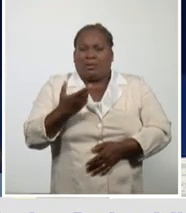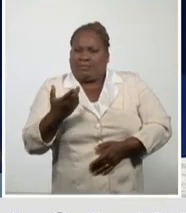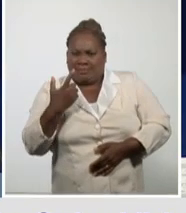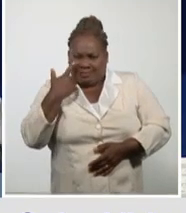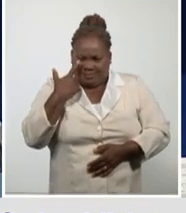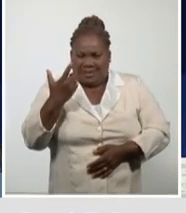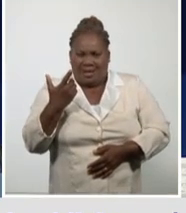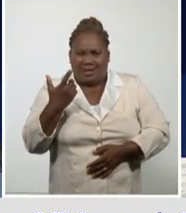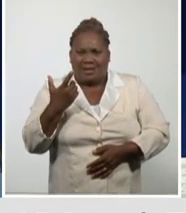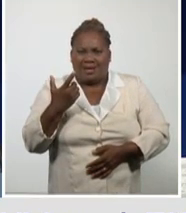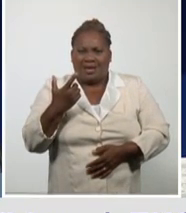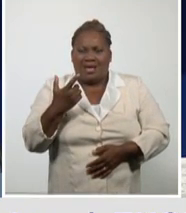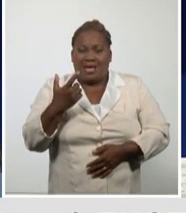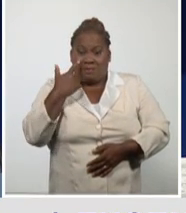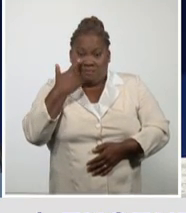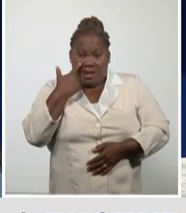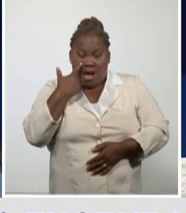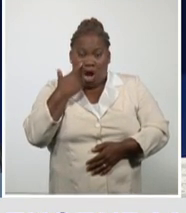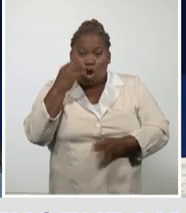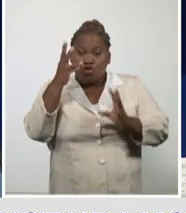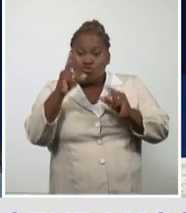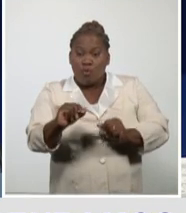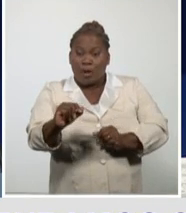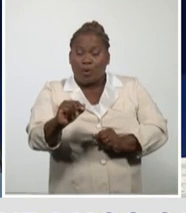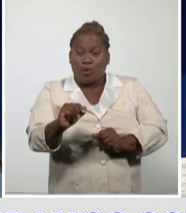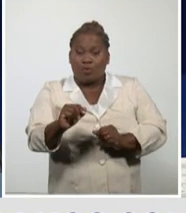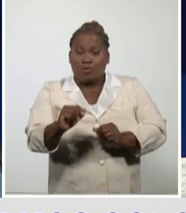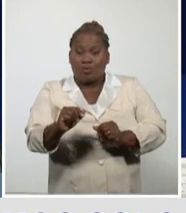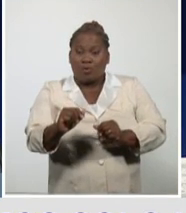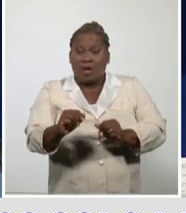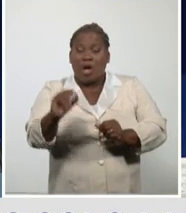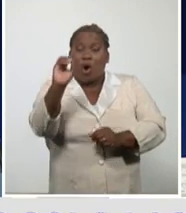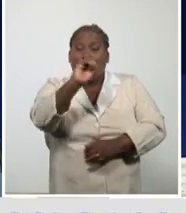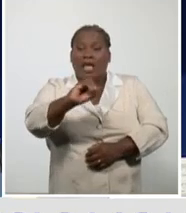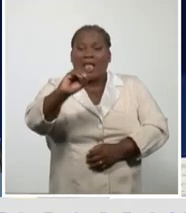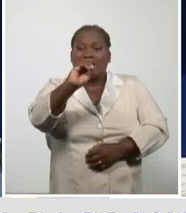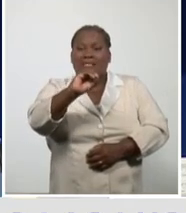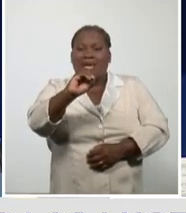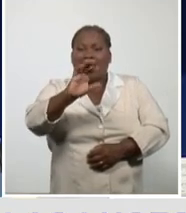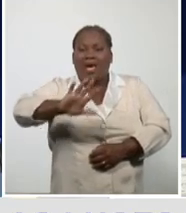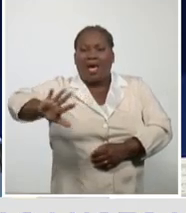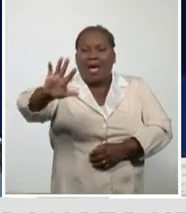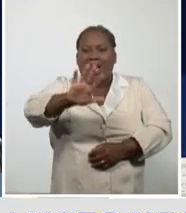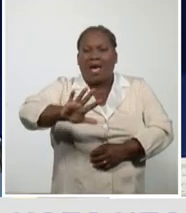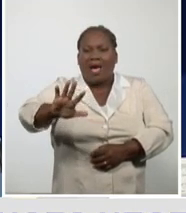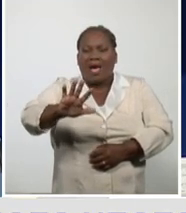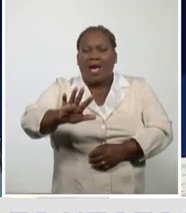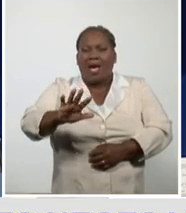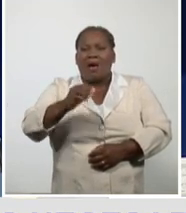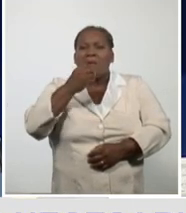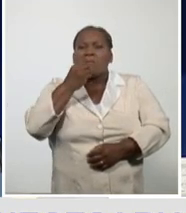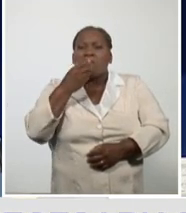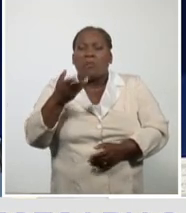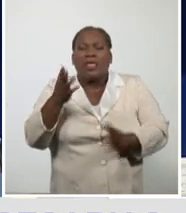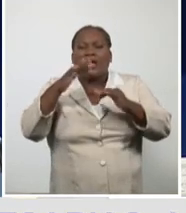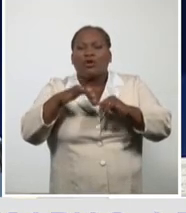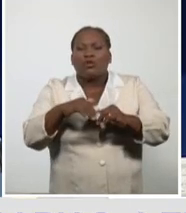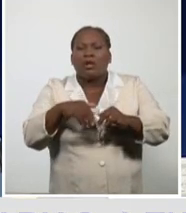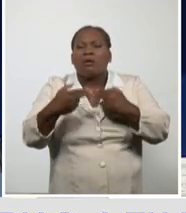que un número elevado es en el territorio oriental, no estén pesquisando bien, no estén